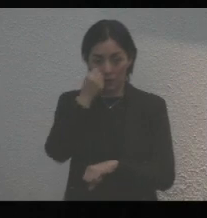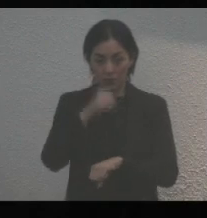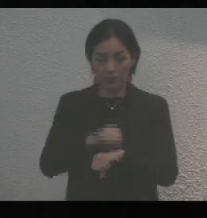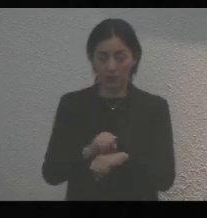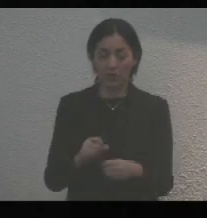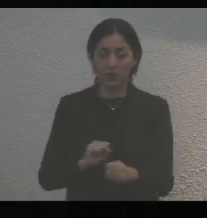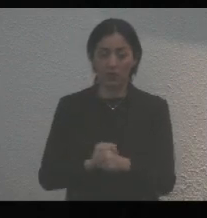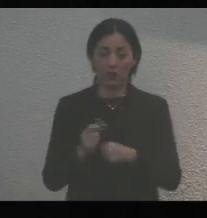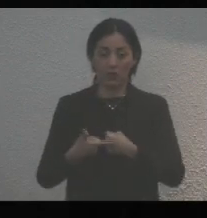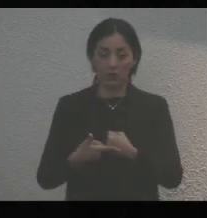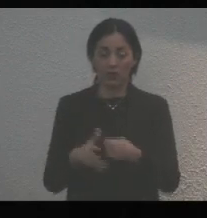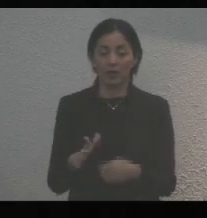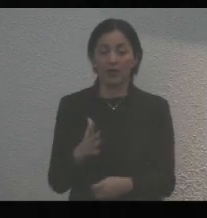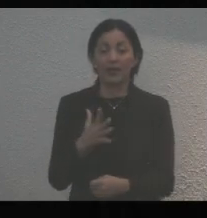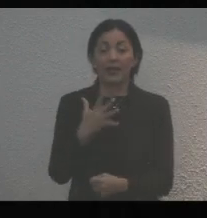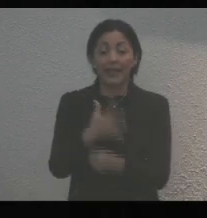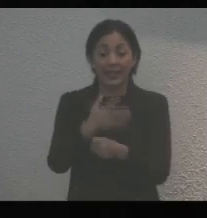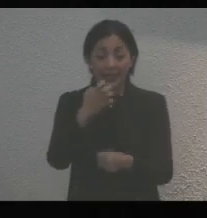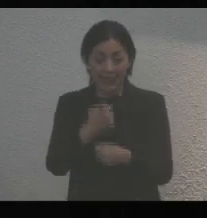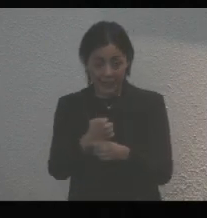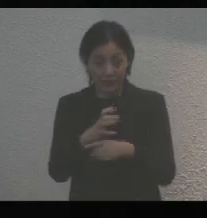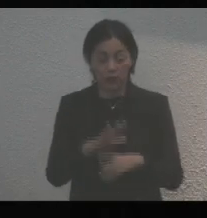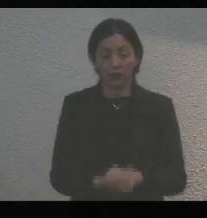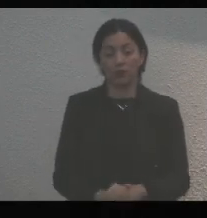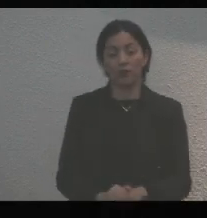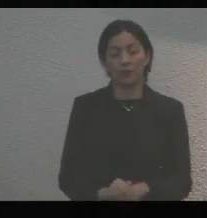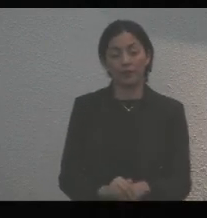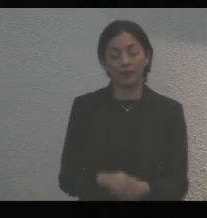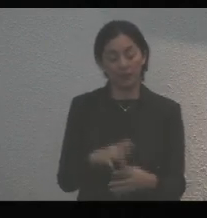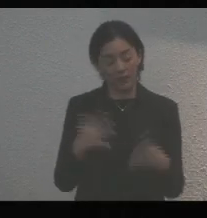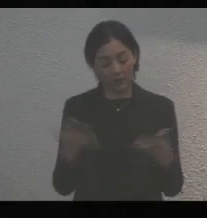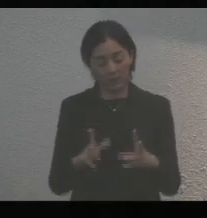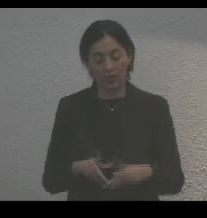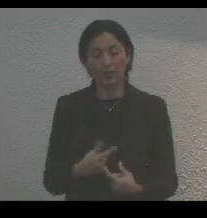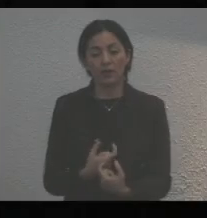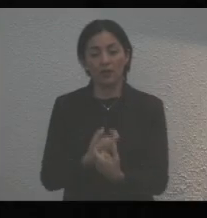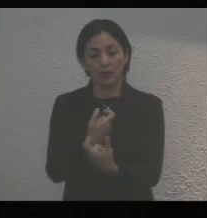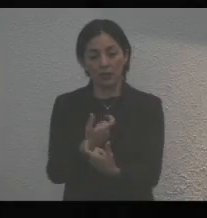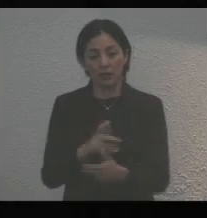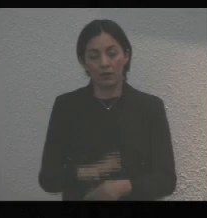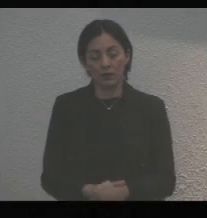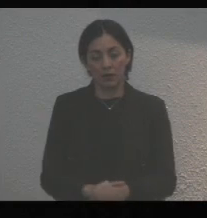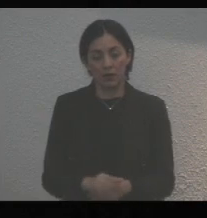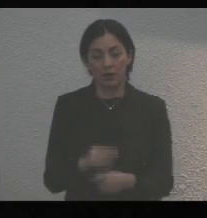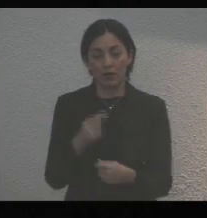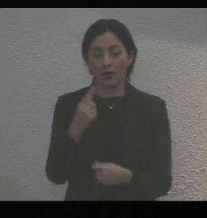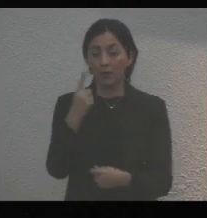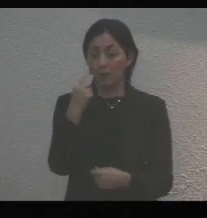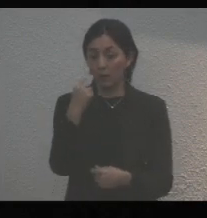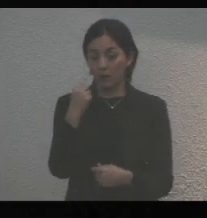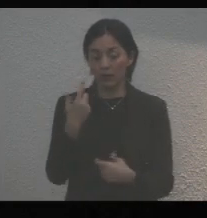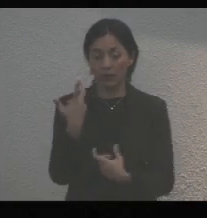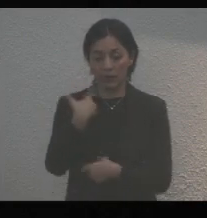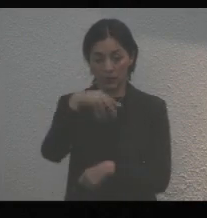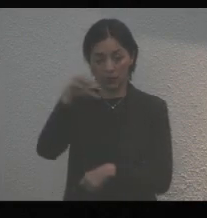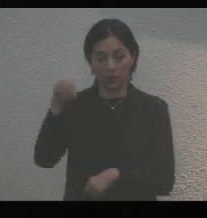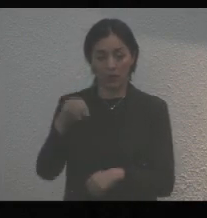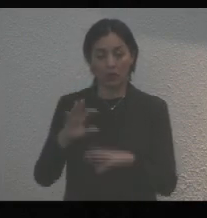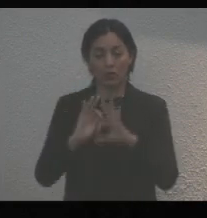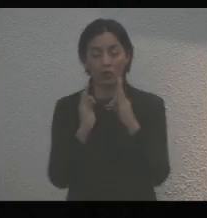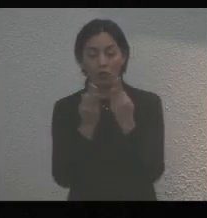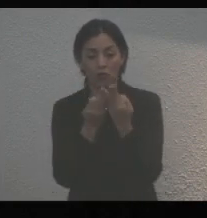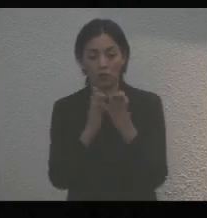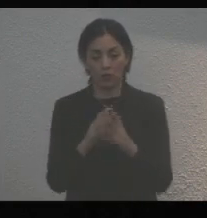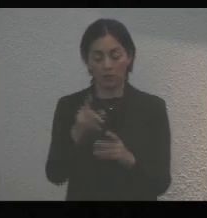sociedad. Quinto, para determinar la entrega de la Medalla al Mérito Policial de Quintana Roo, se formará